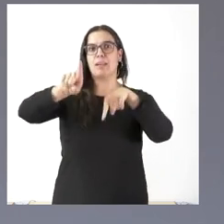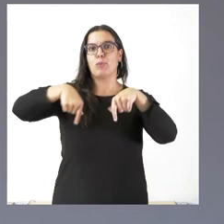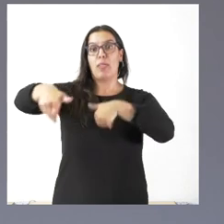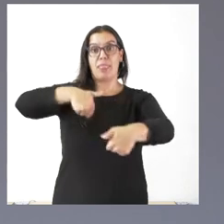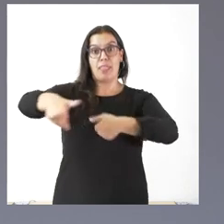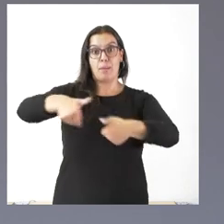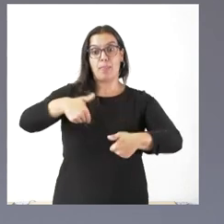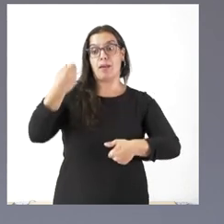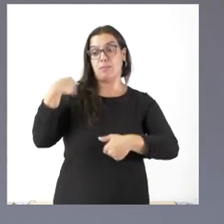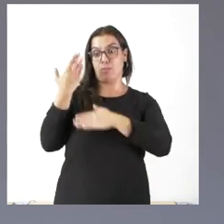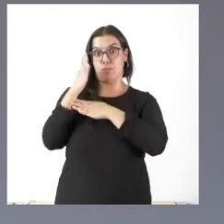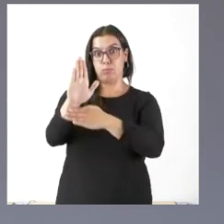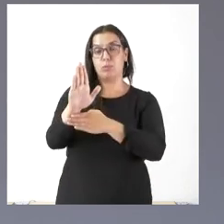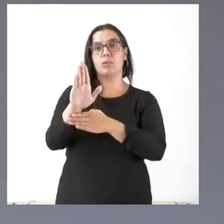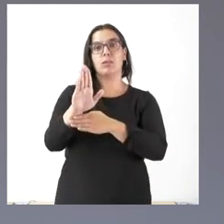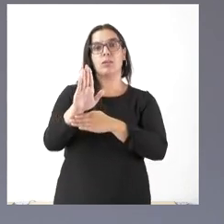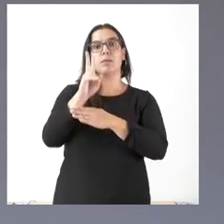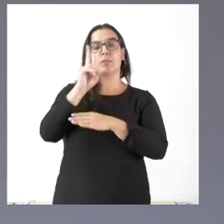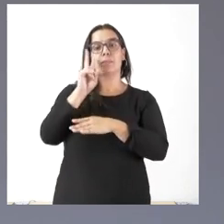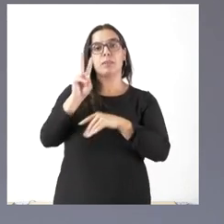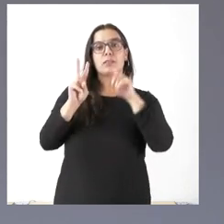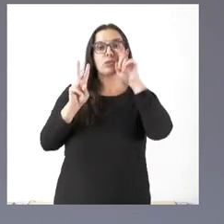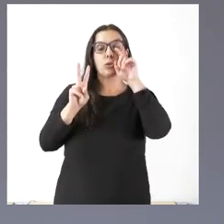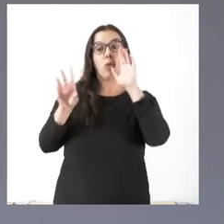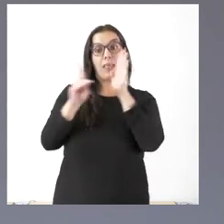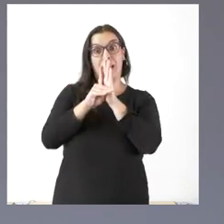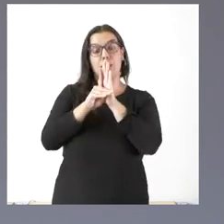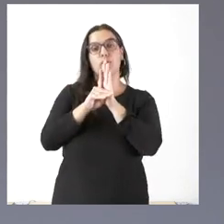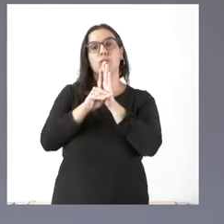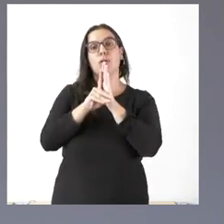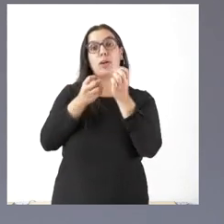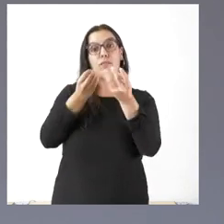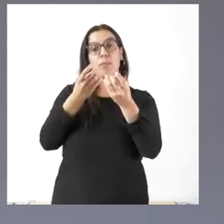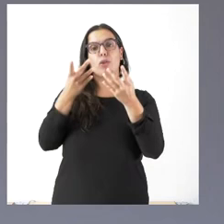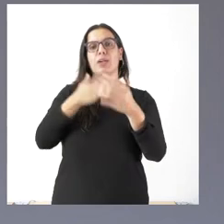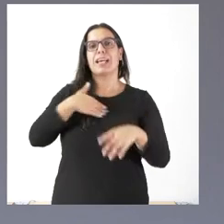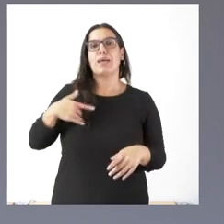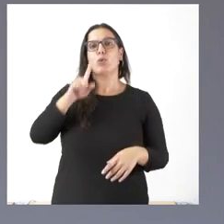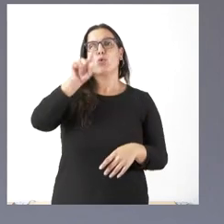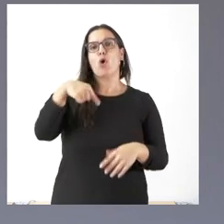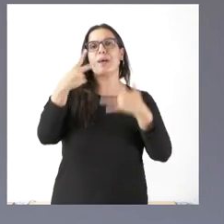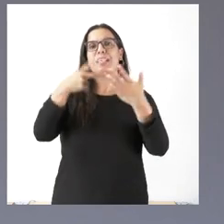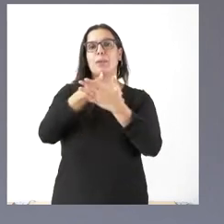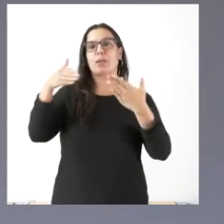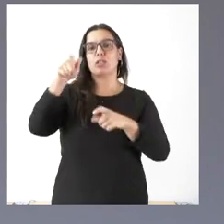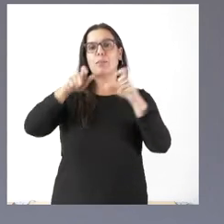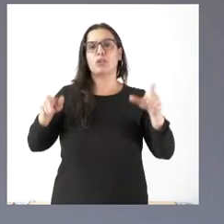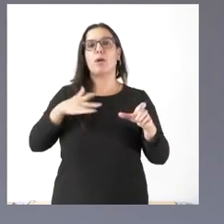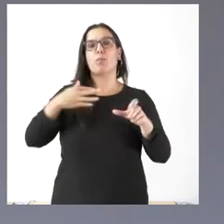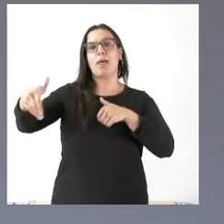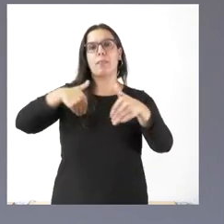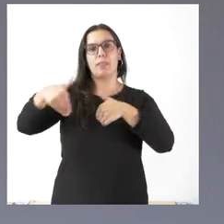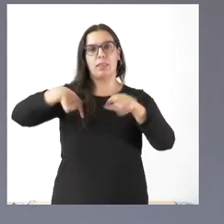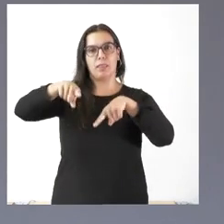he presentado con este decreto, pretendemos llegar a 1,7 millones de viajeros potenciales.